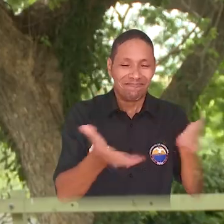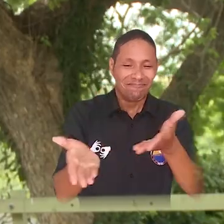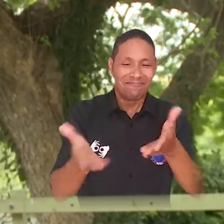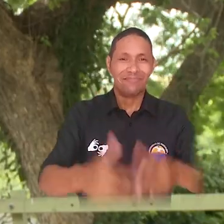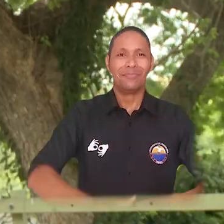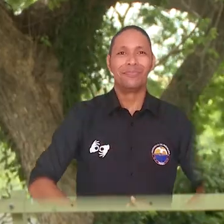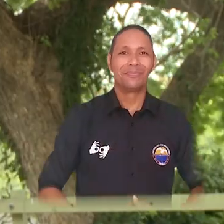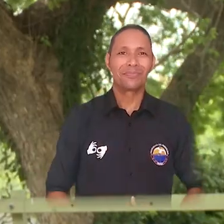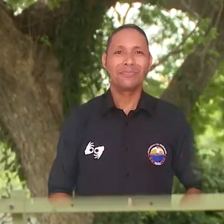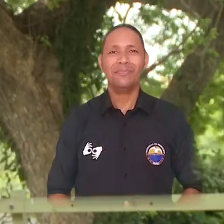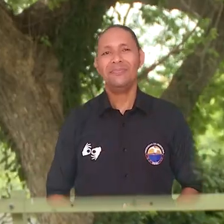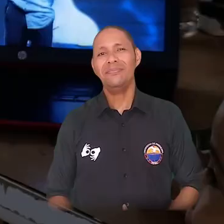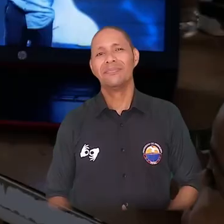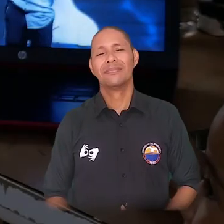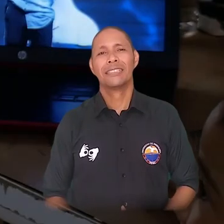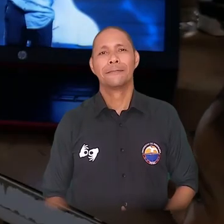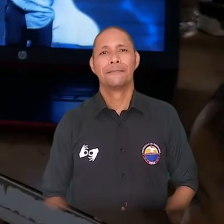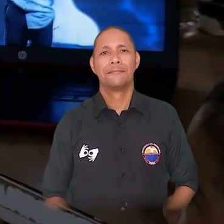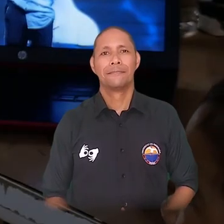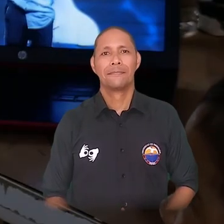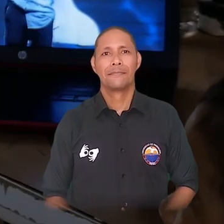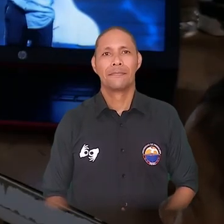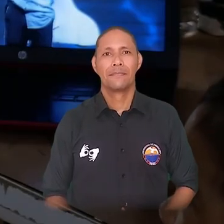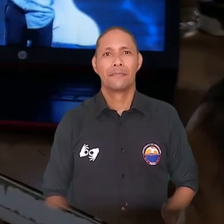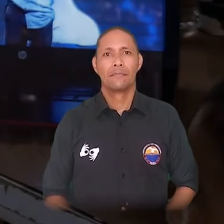a la vida universitaria.